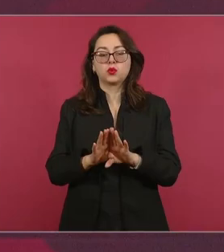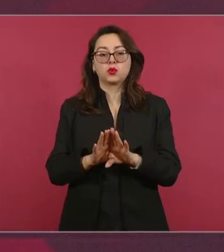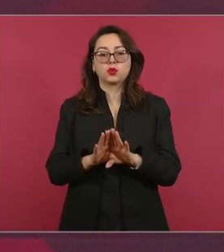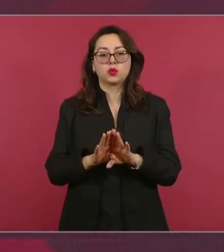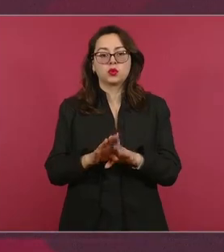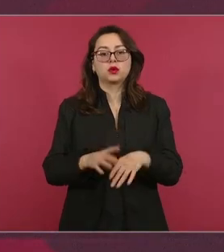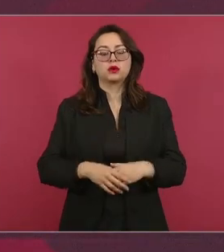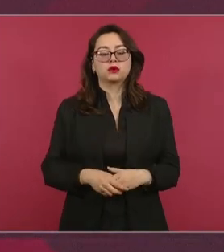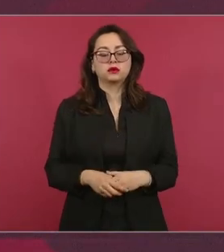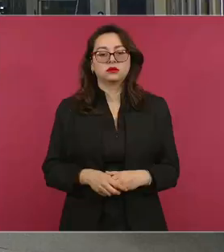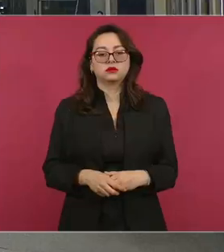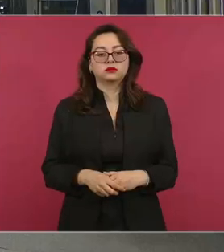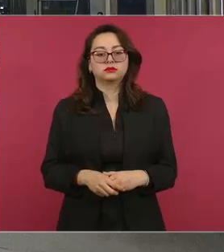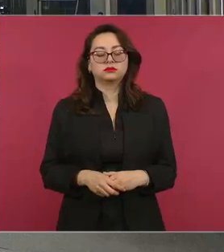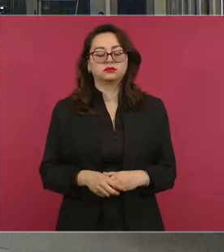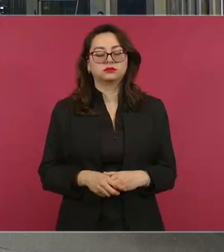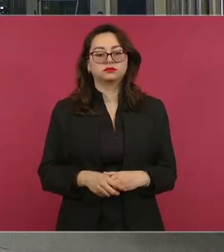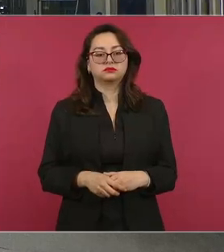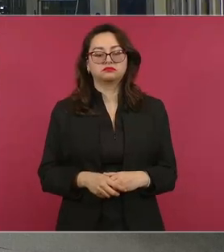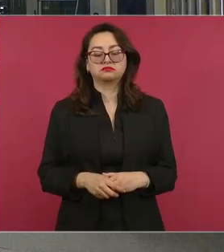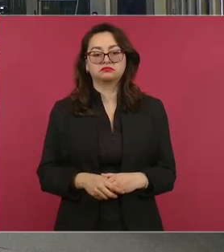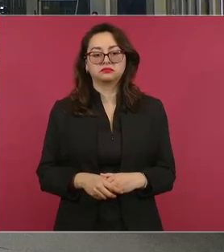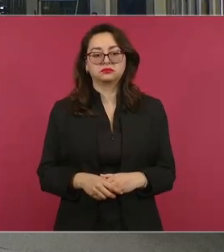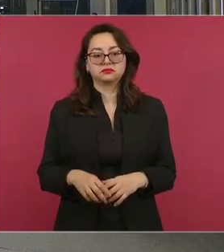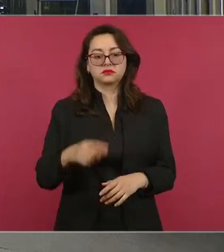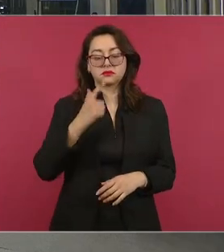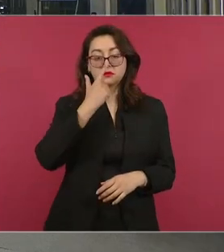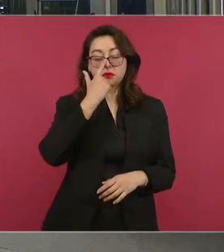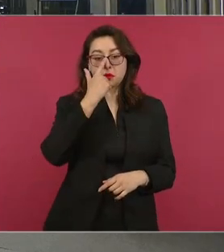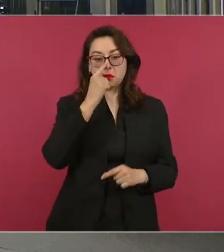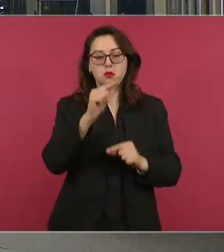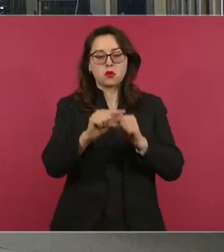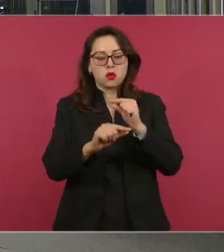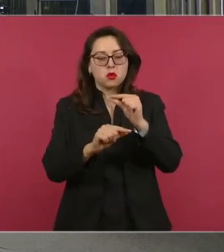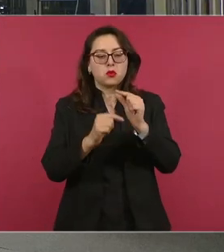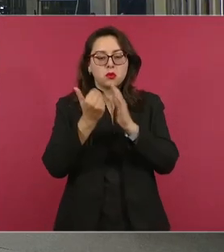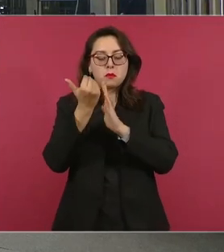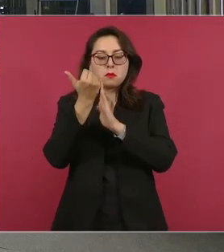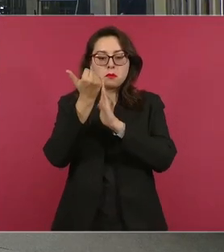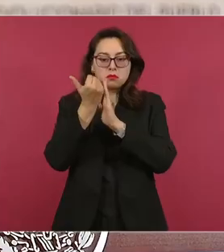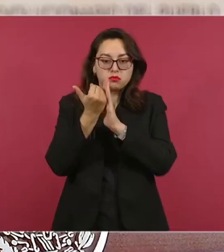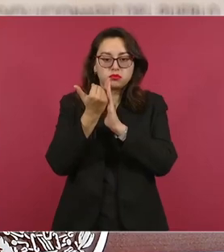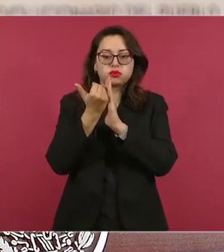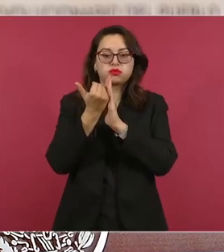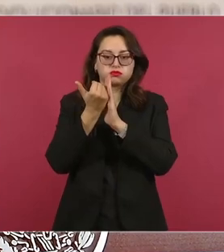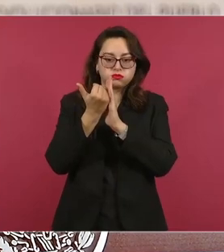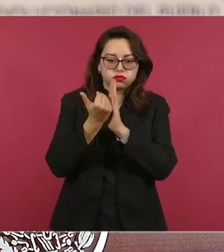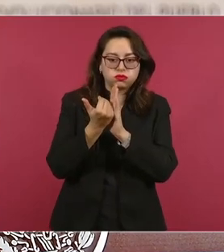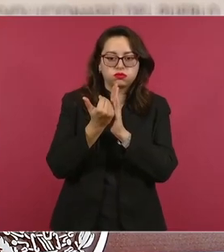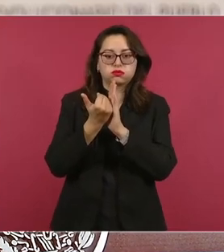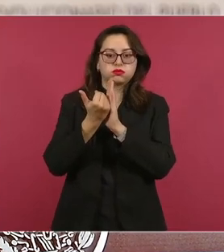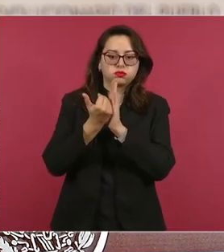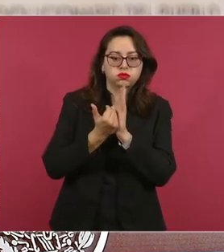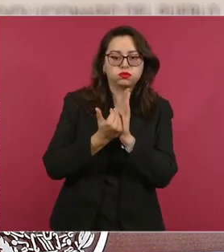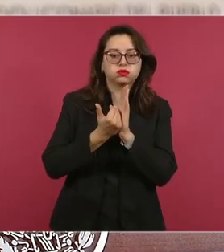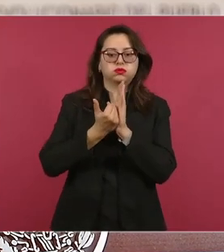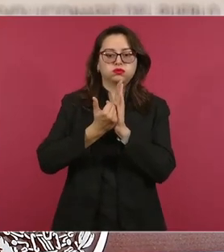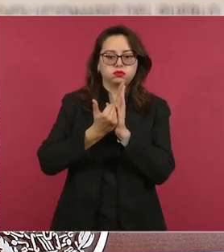no se ha incrementado, al contrario, aunque sea poco, pero sigue bajando.